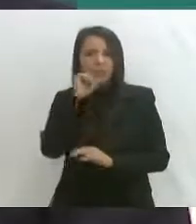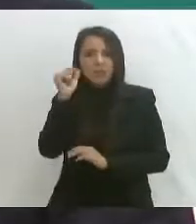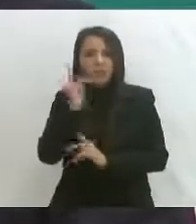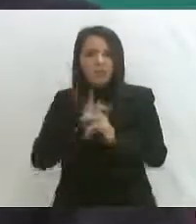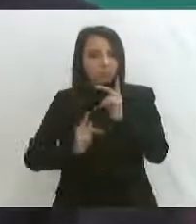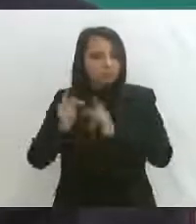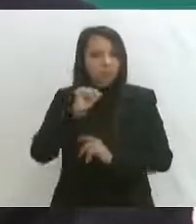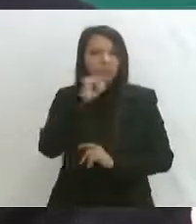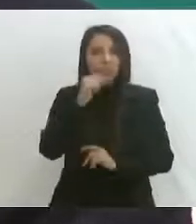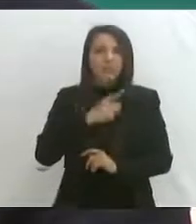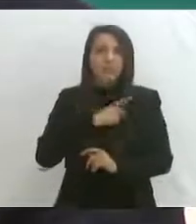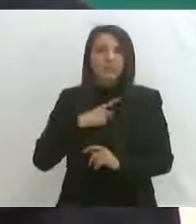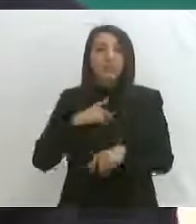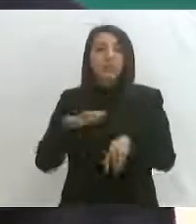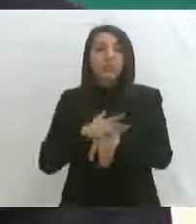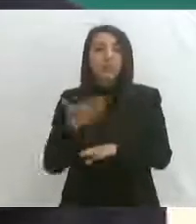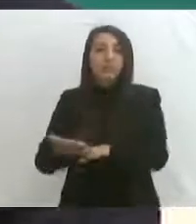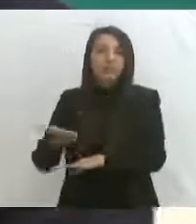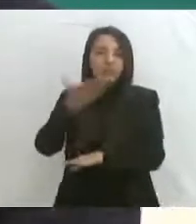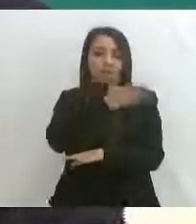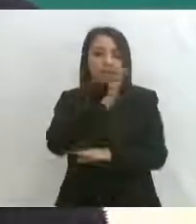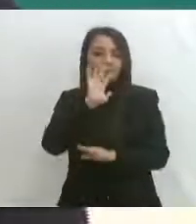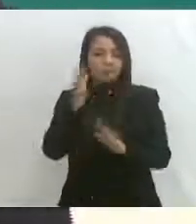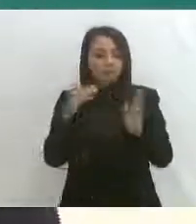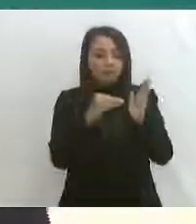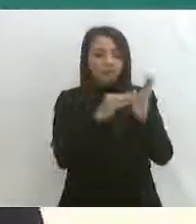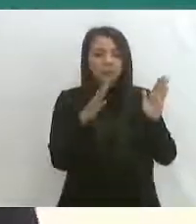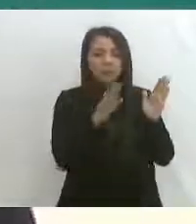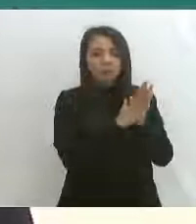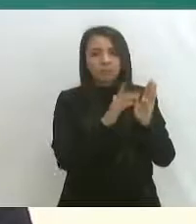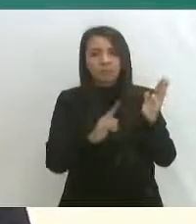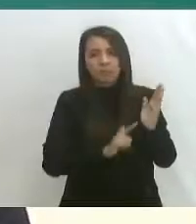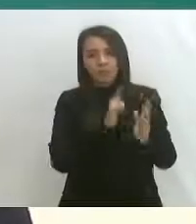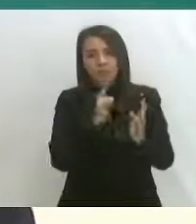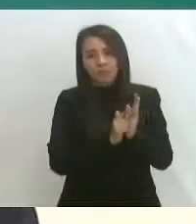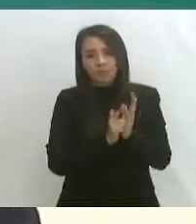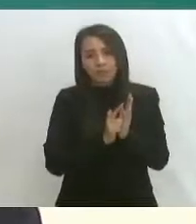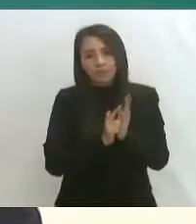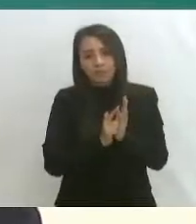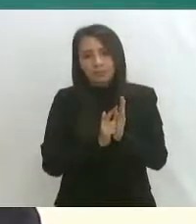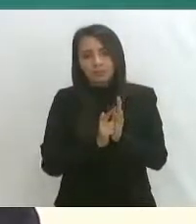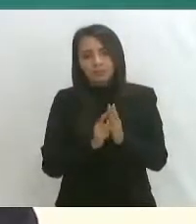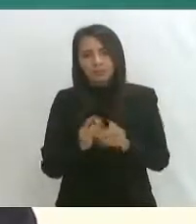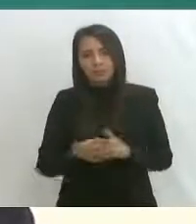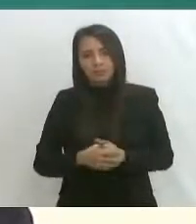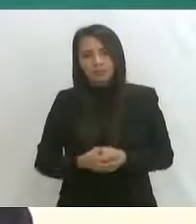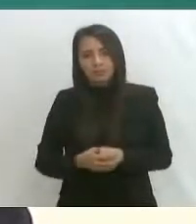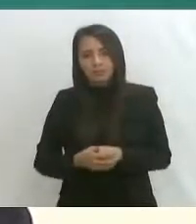porque así está establecido en la ley. Aquí